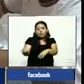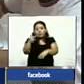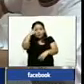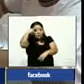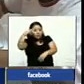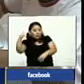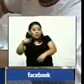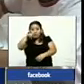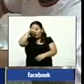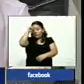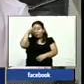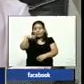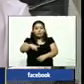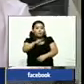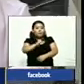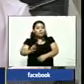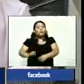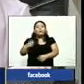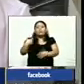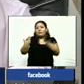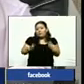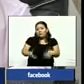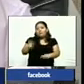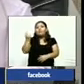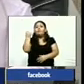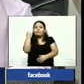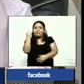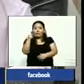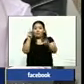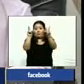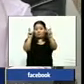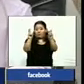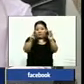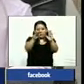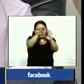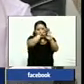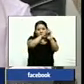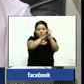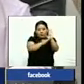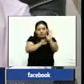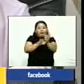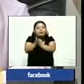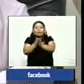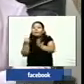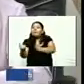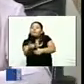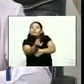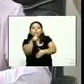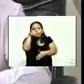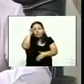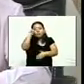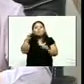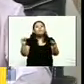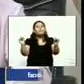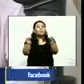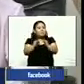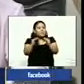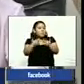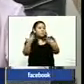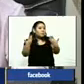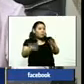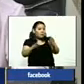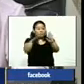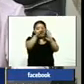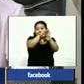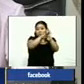empleos en El Salvador. Entiendo que ya hay algunos temas que son de interés de los trabajadores, y también ya hay algunos temas